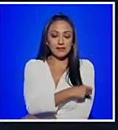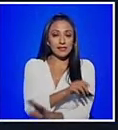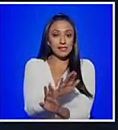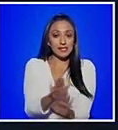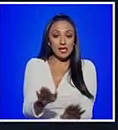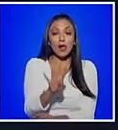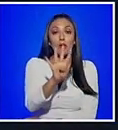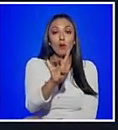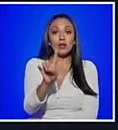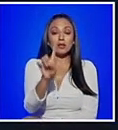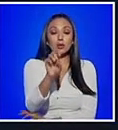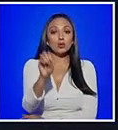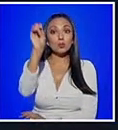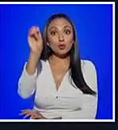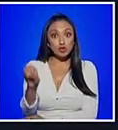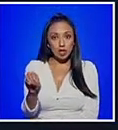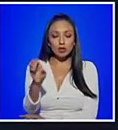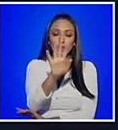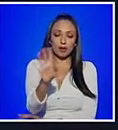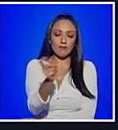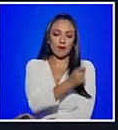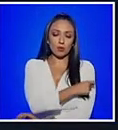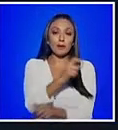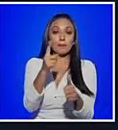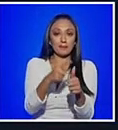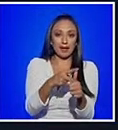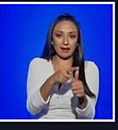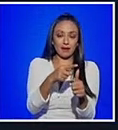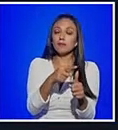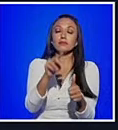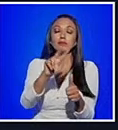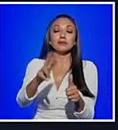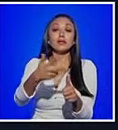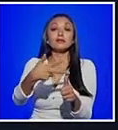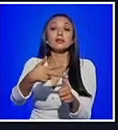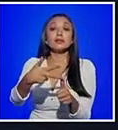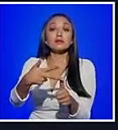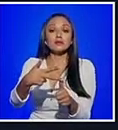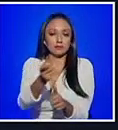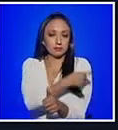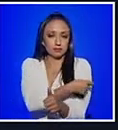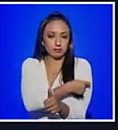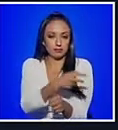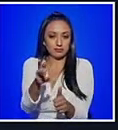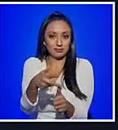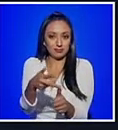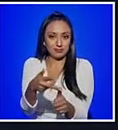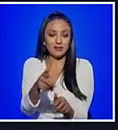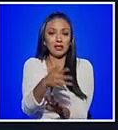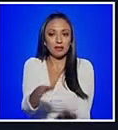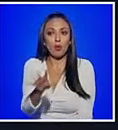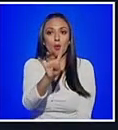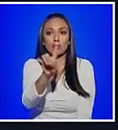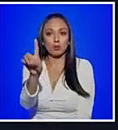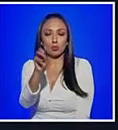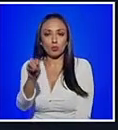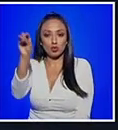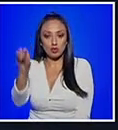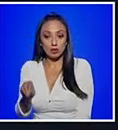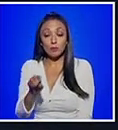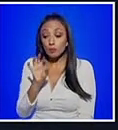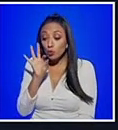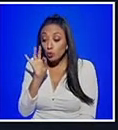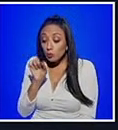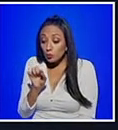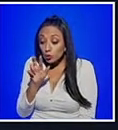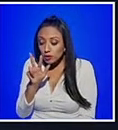el 41% ha recibido la primera dosis de refuerzo, es decir, la tercera vacuna, y solo el